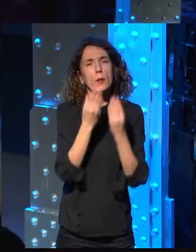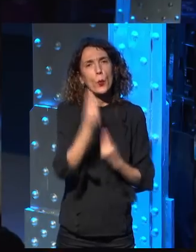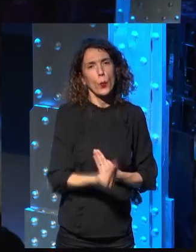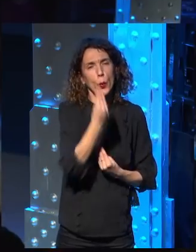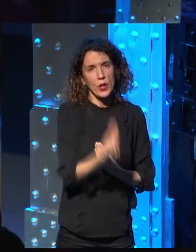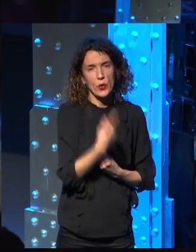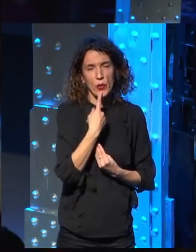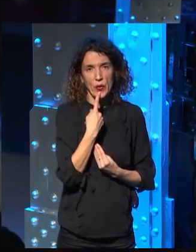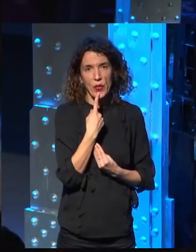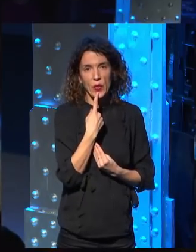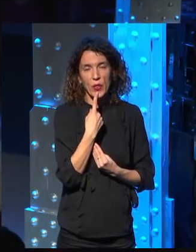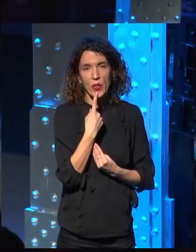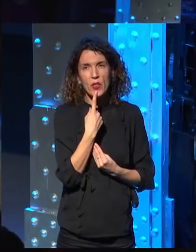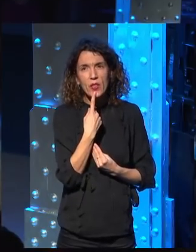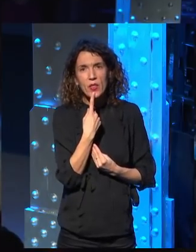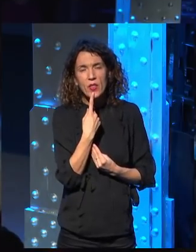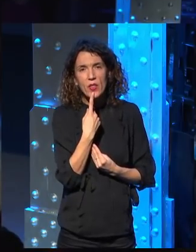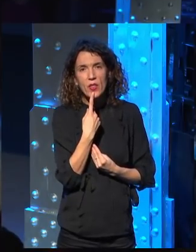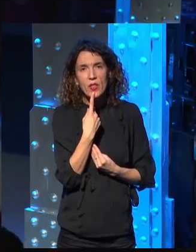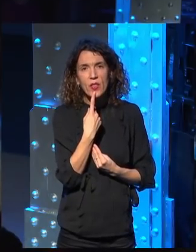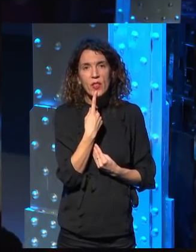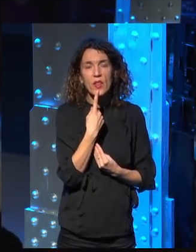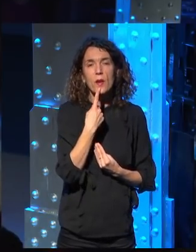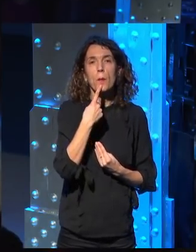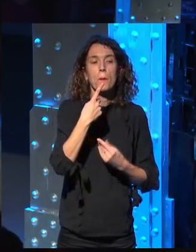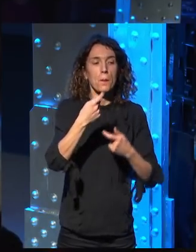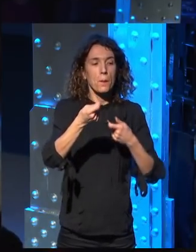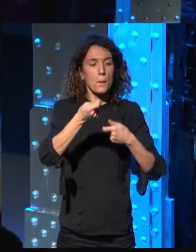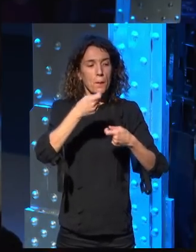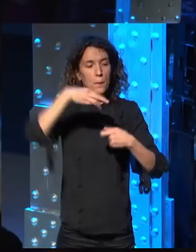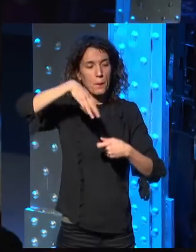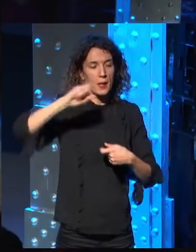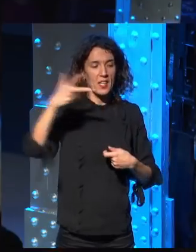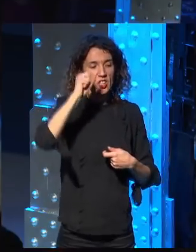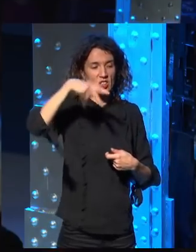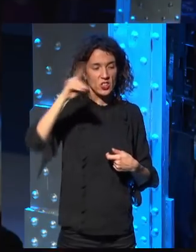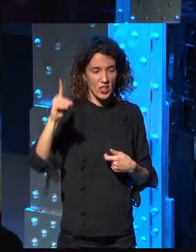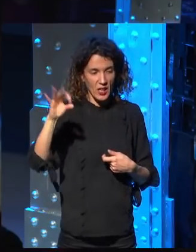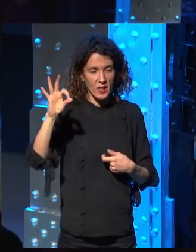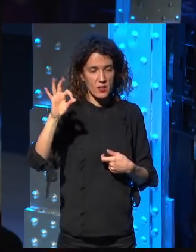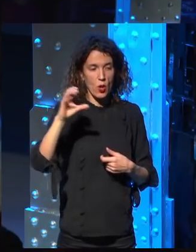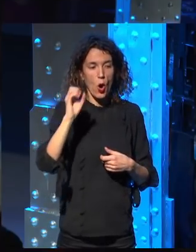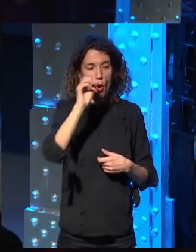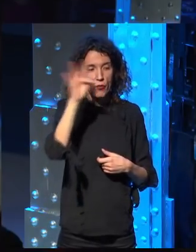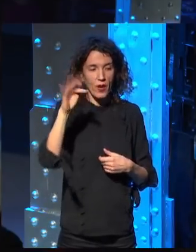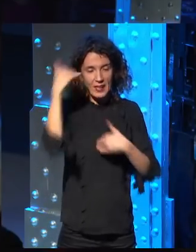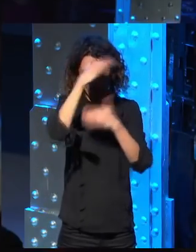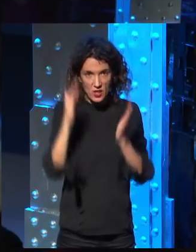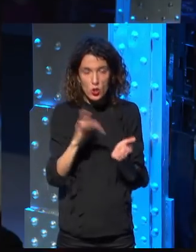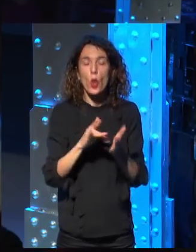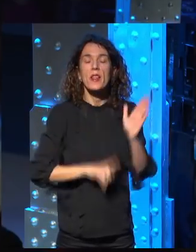bueno se llama Merchants of Attention, que es sobre el desarrollo de la publicidad y